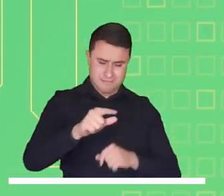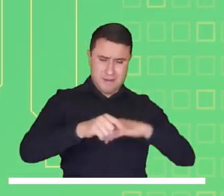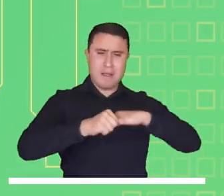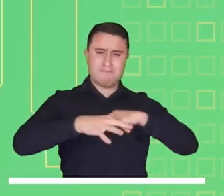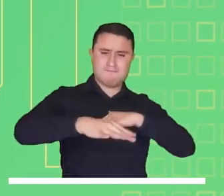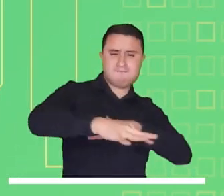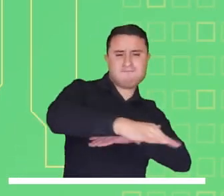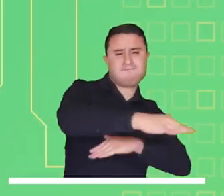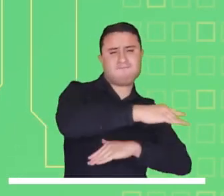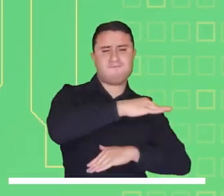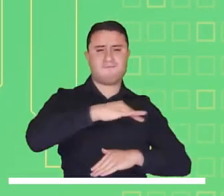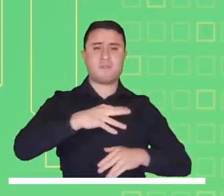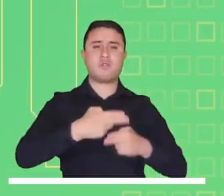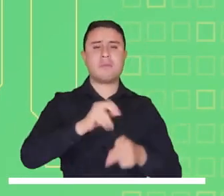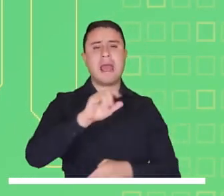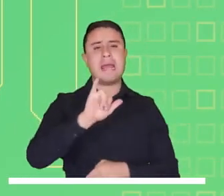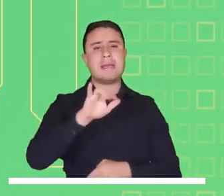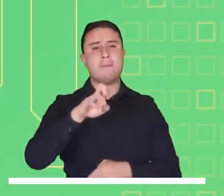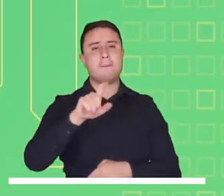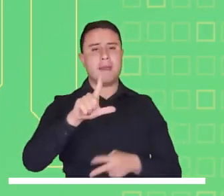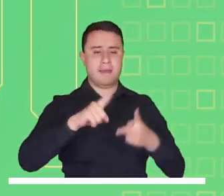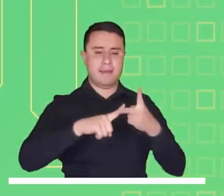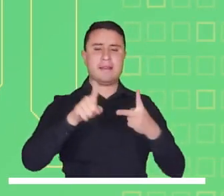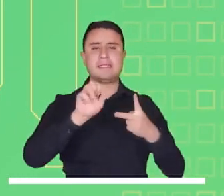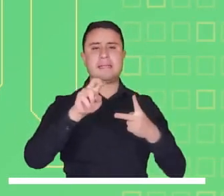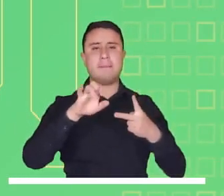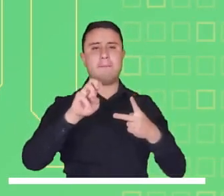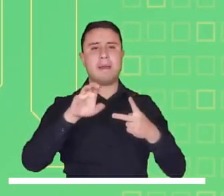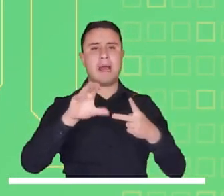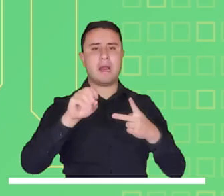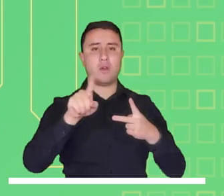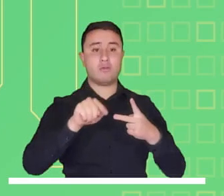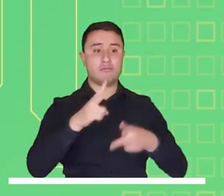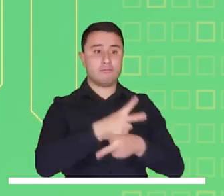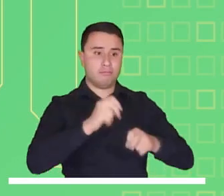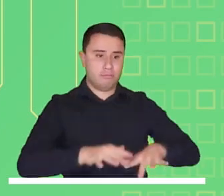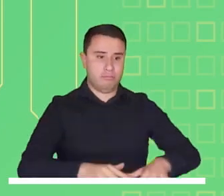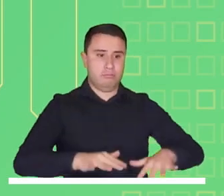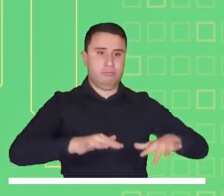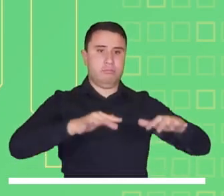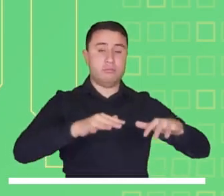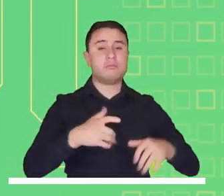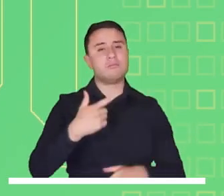Alertas rojas puntuales por niveles altos en el sistema cenagoso de Ayapel y San Marcos.